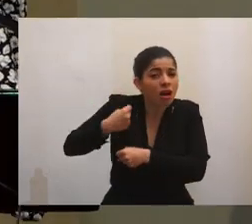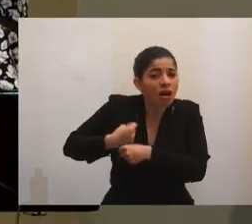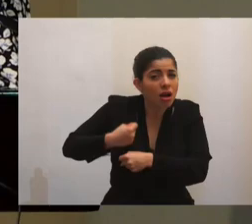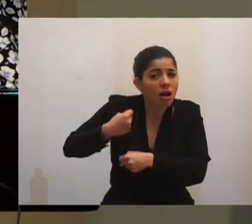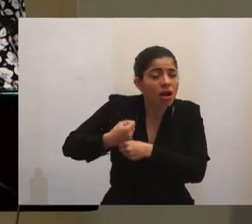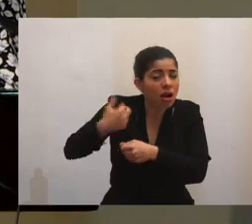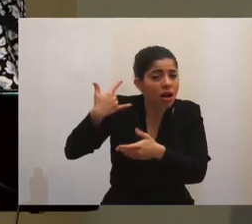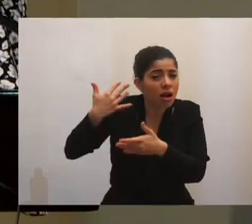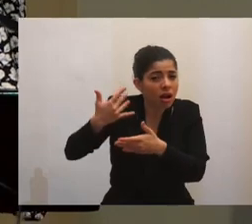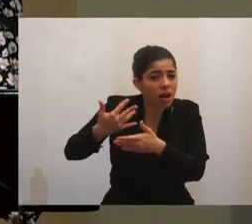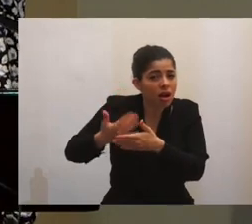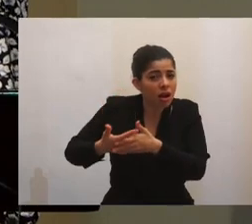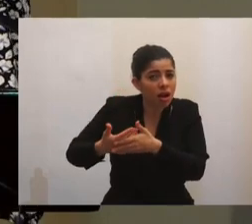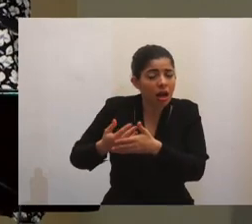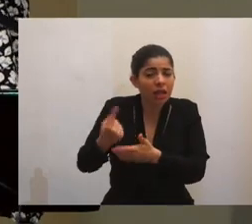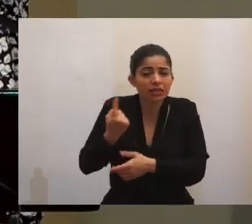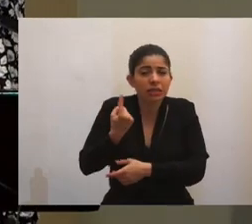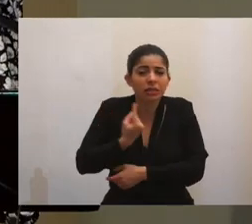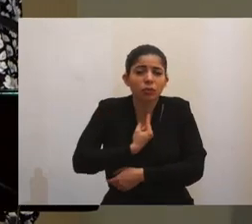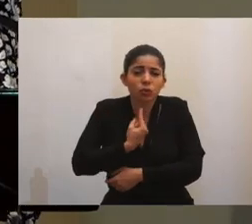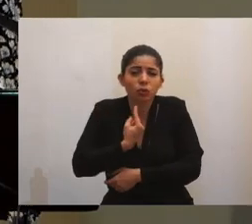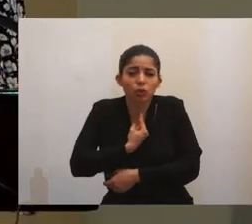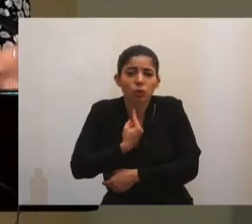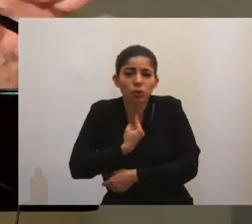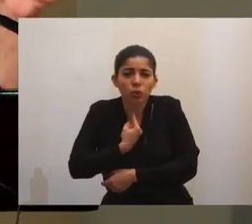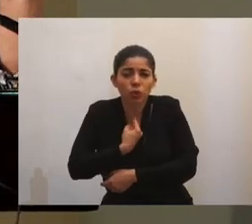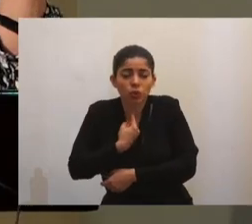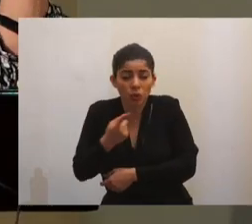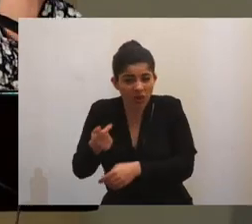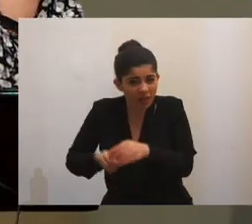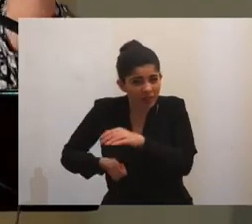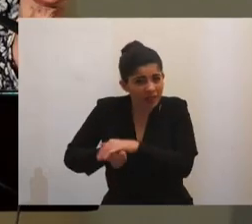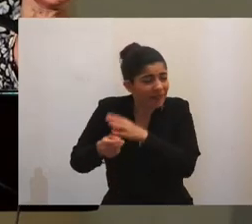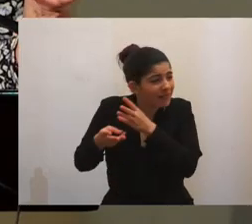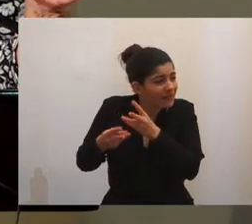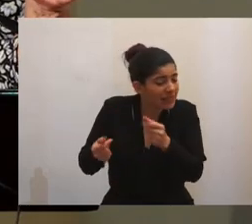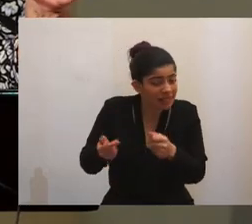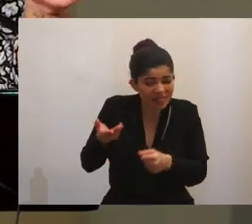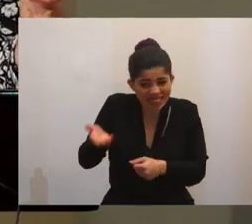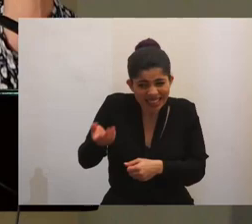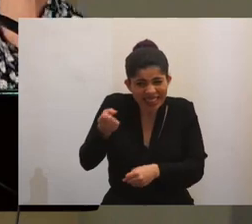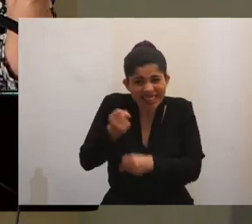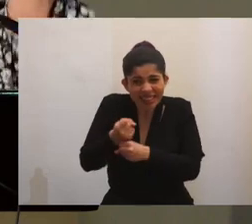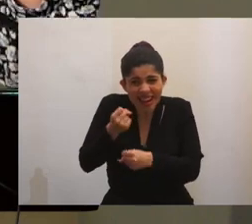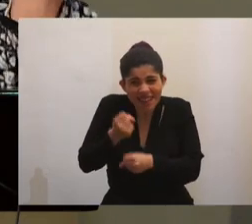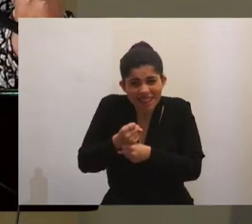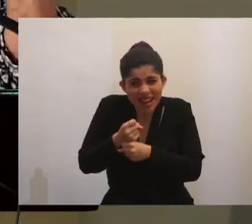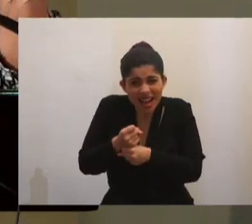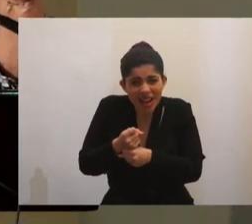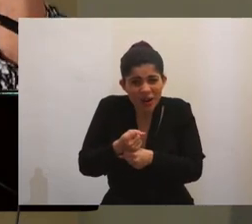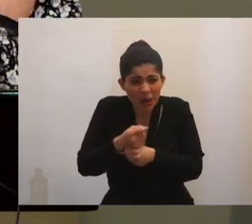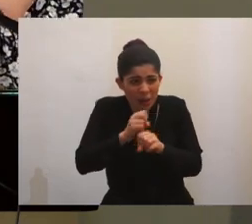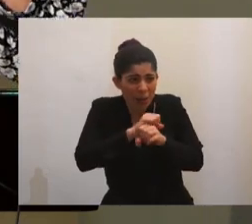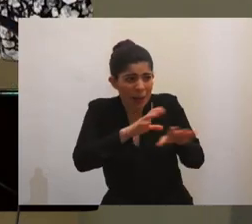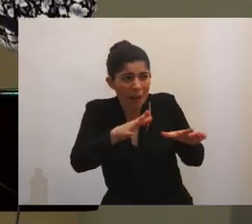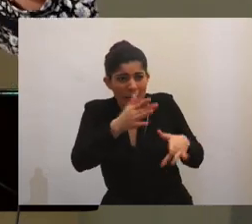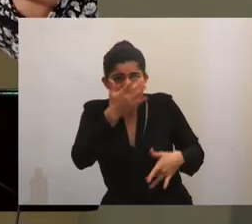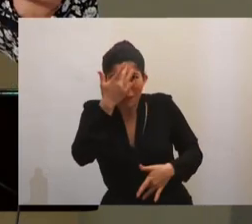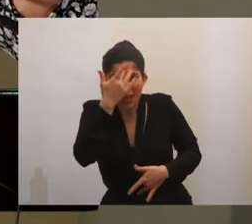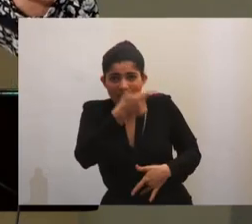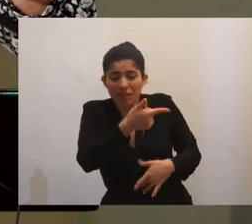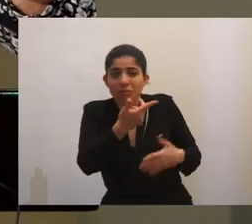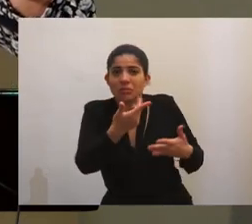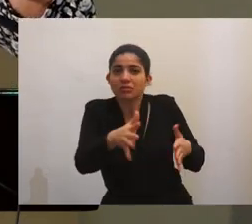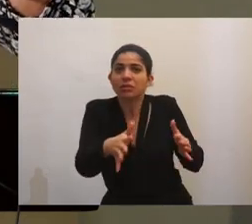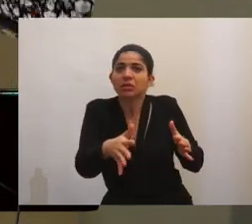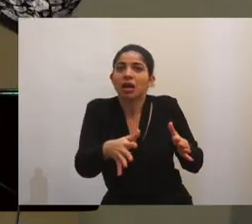cabo prácticamente en solitario, ese trabajo que esta pandemia ha